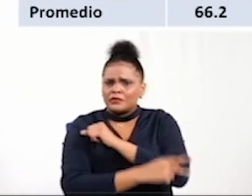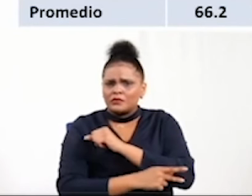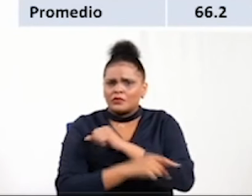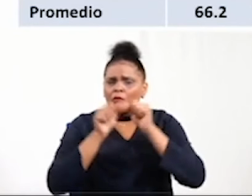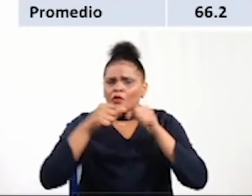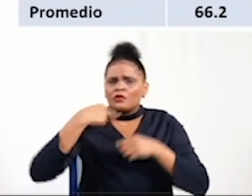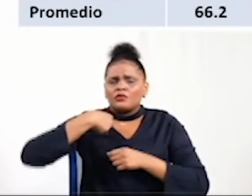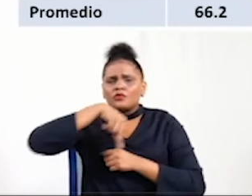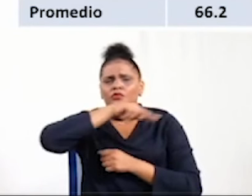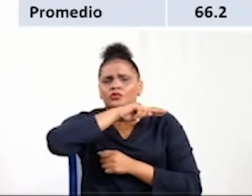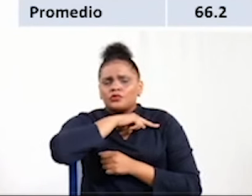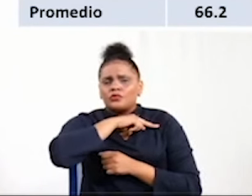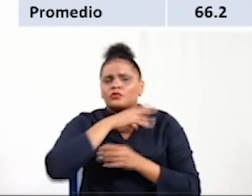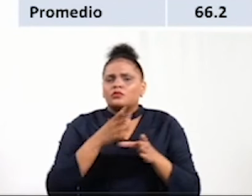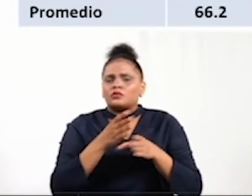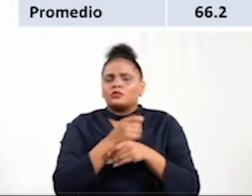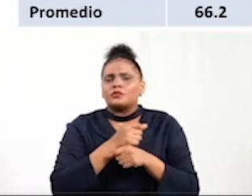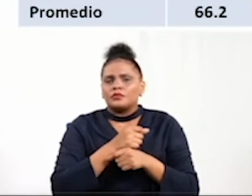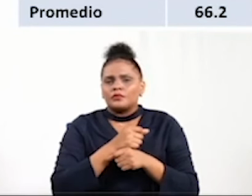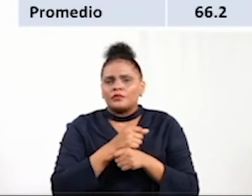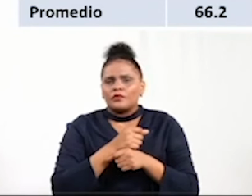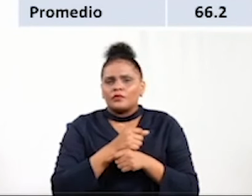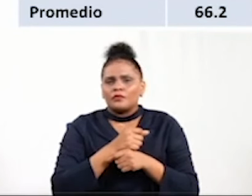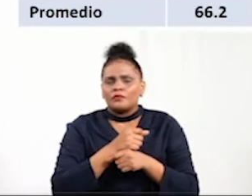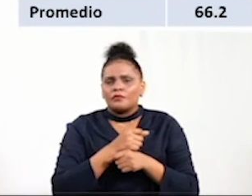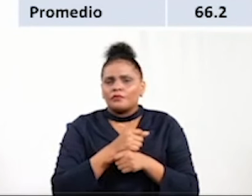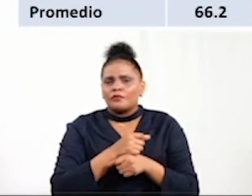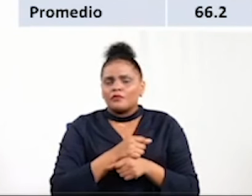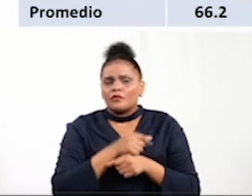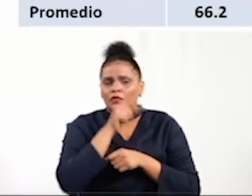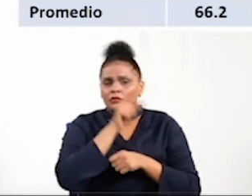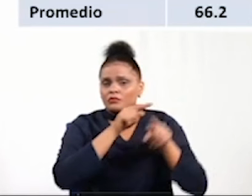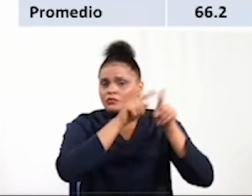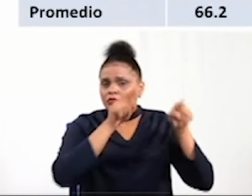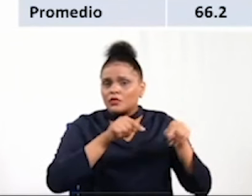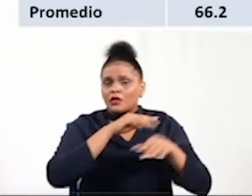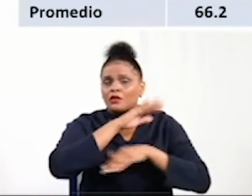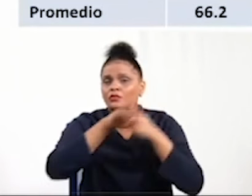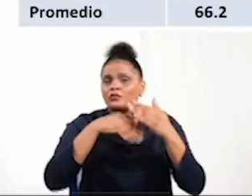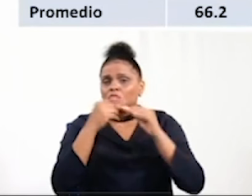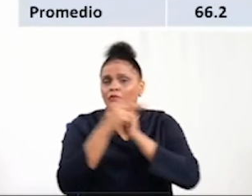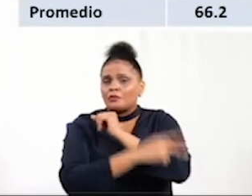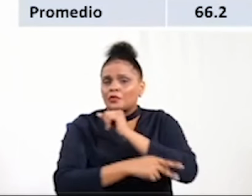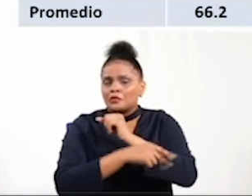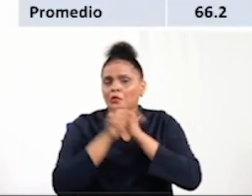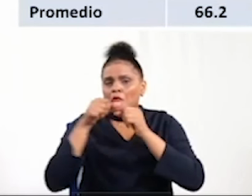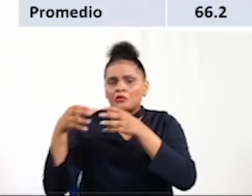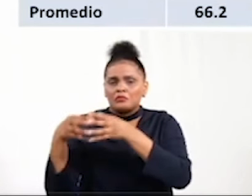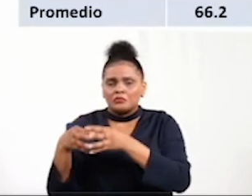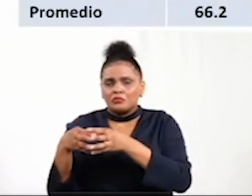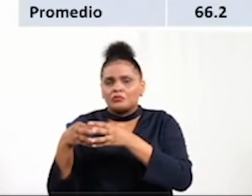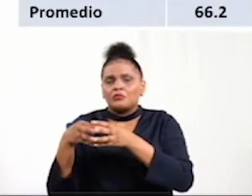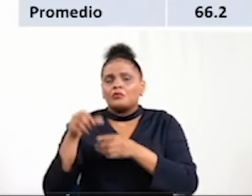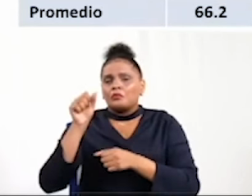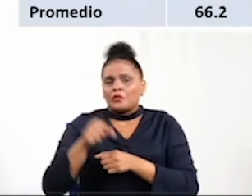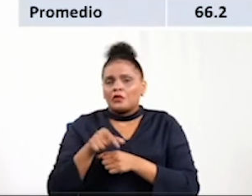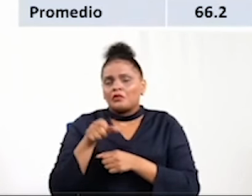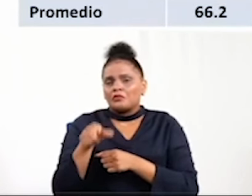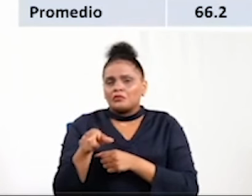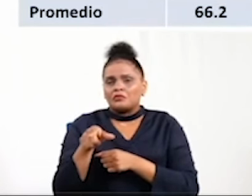que nosotros estemos mirando por hacer una mirada más transversal a todos los países algo en común va a ser porque en los